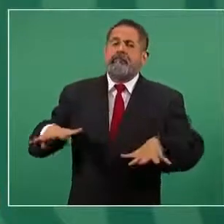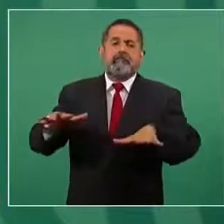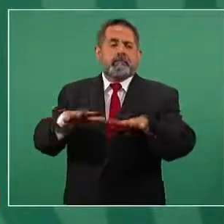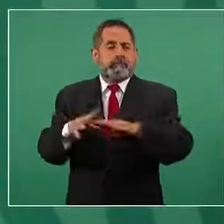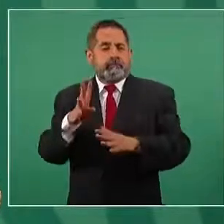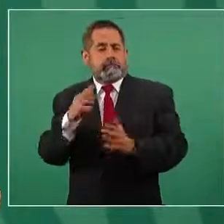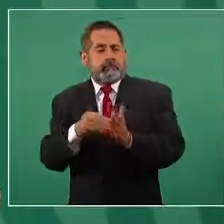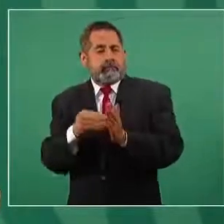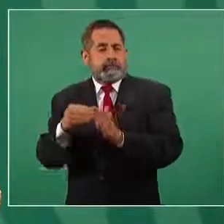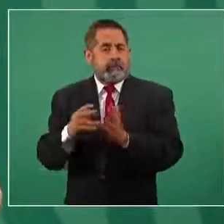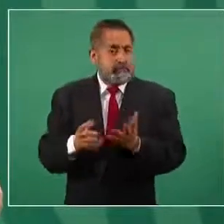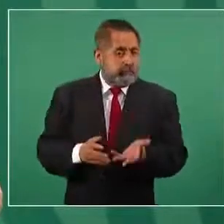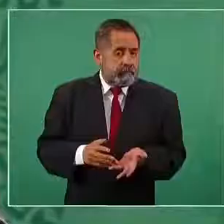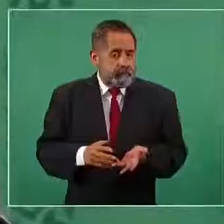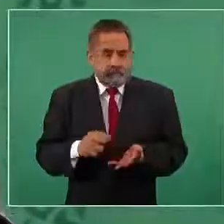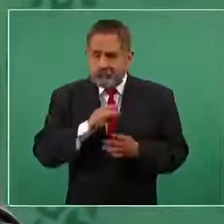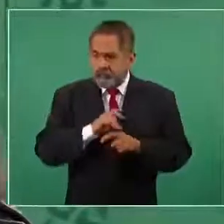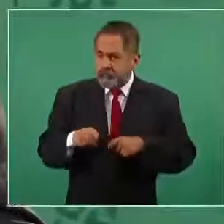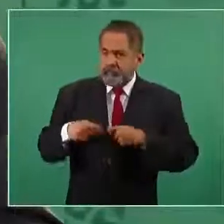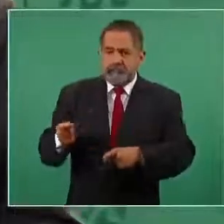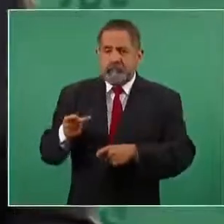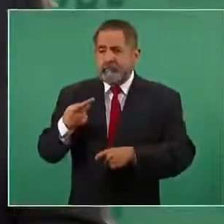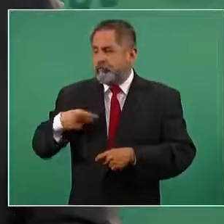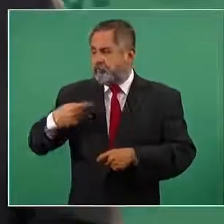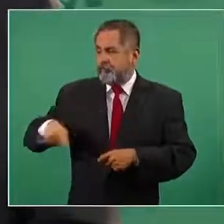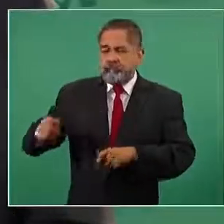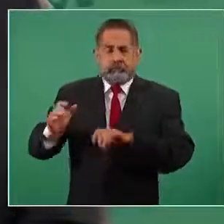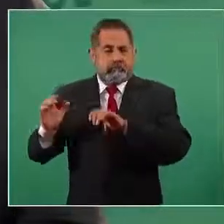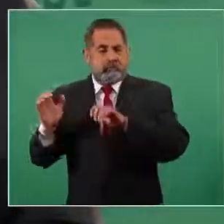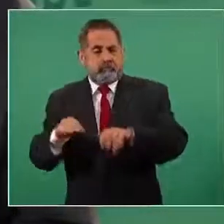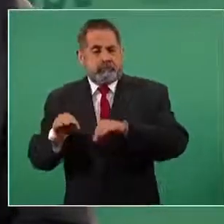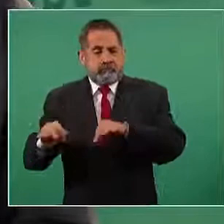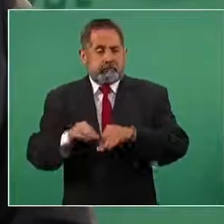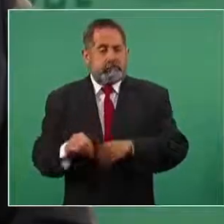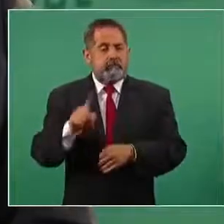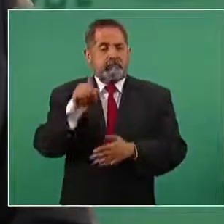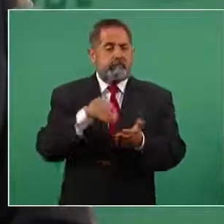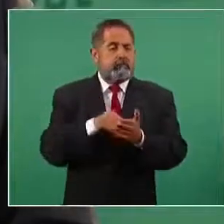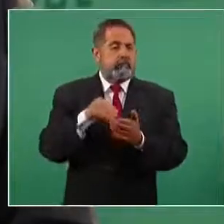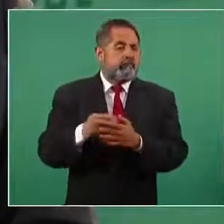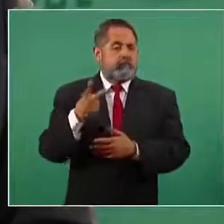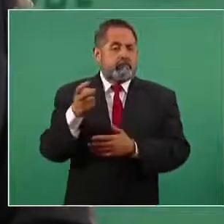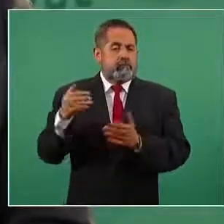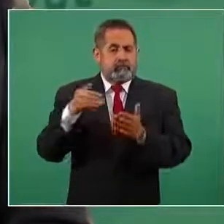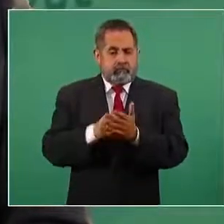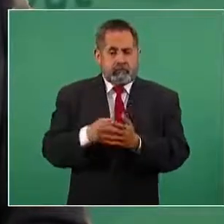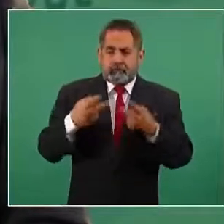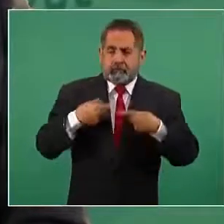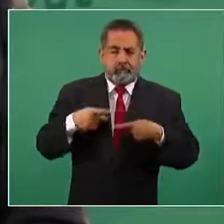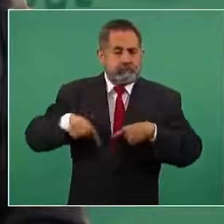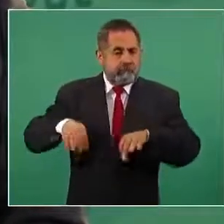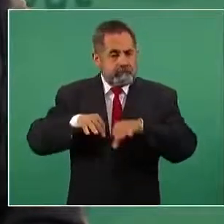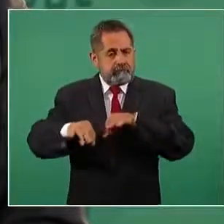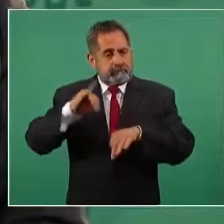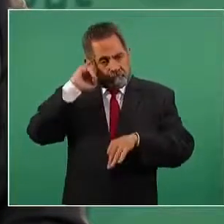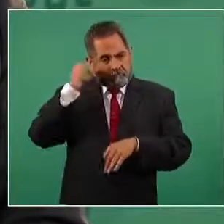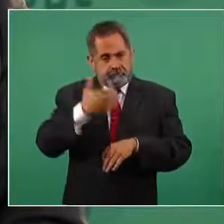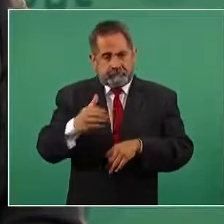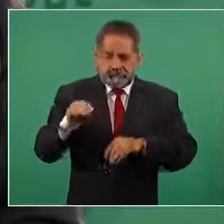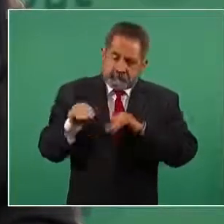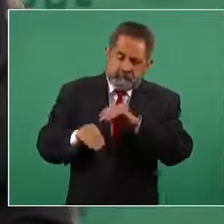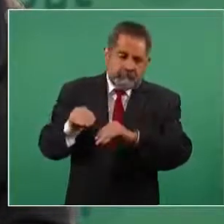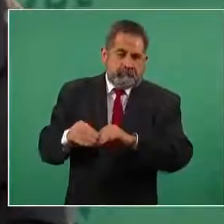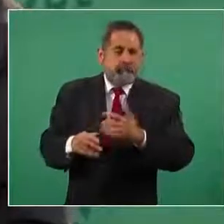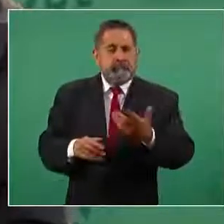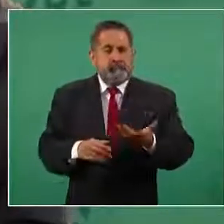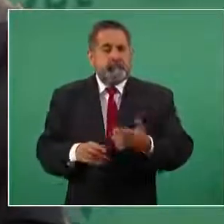Esto permitiría dar empleos a 1,200,000 sembradores